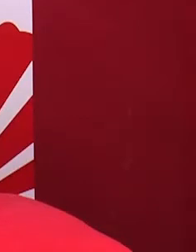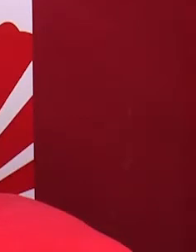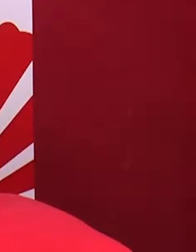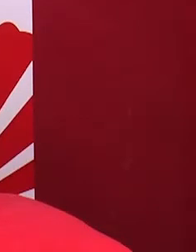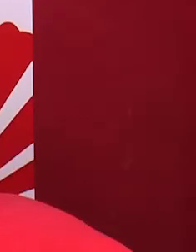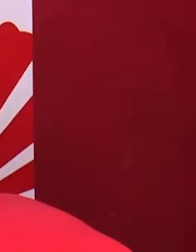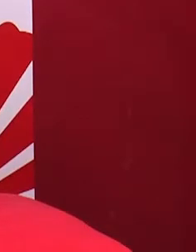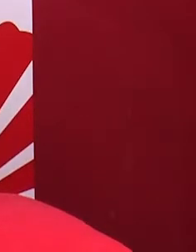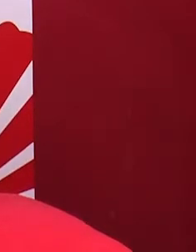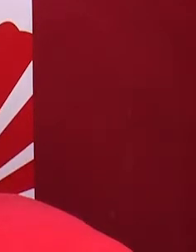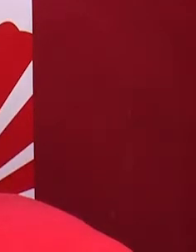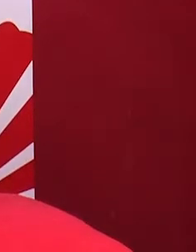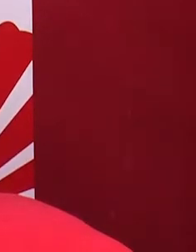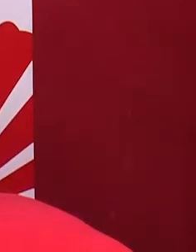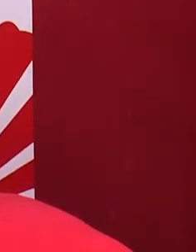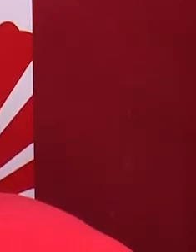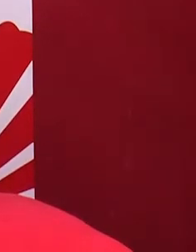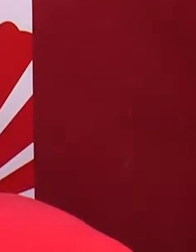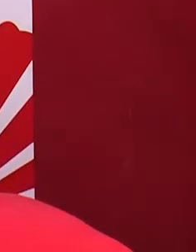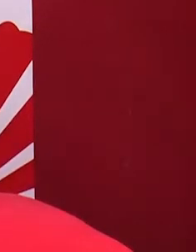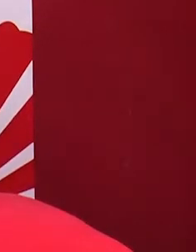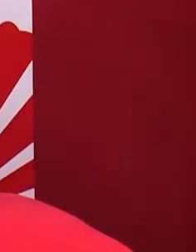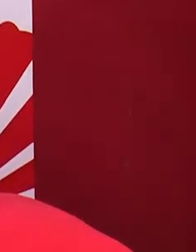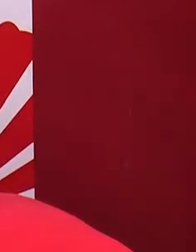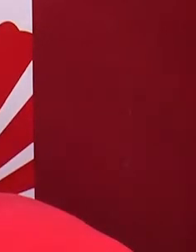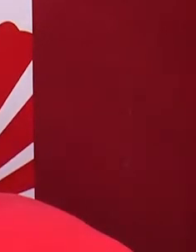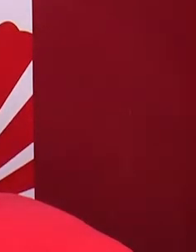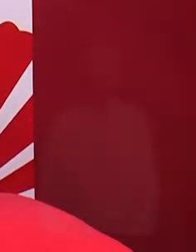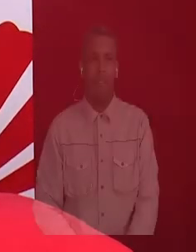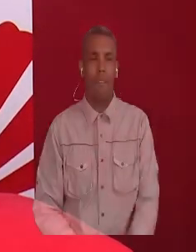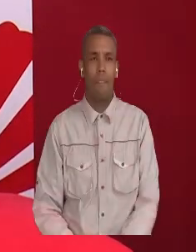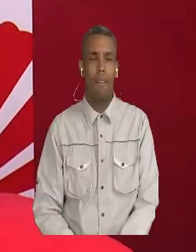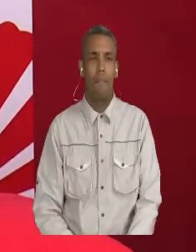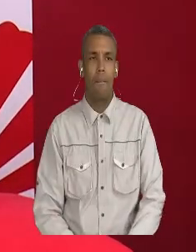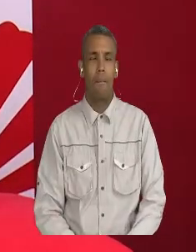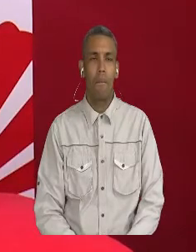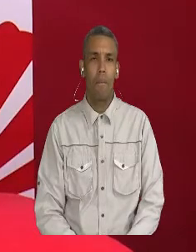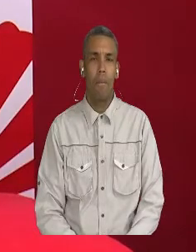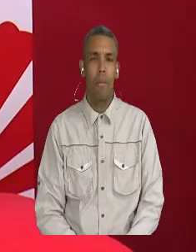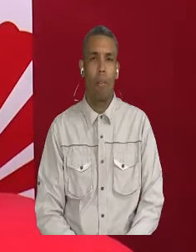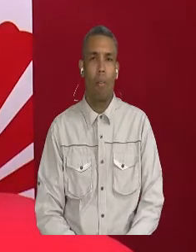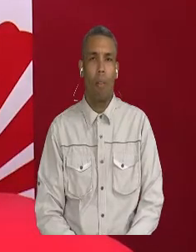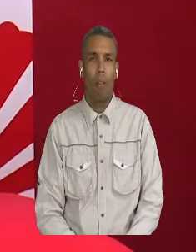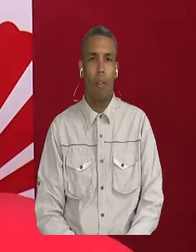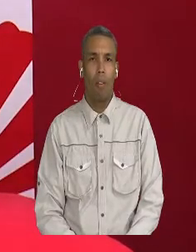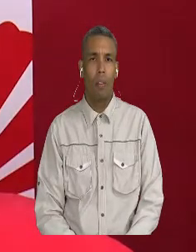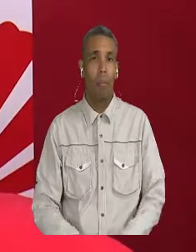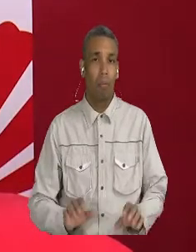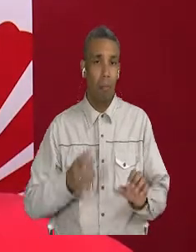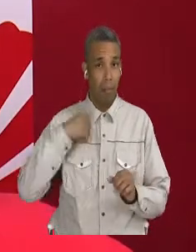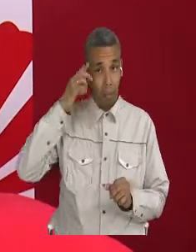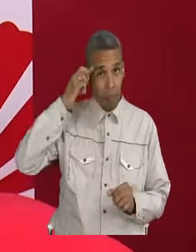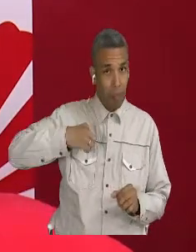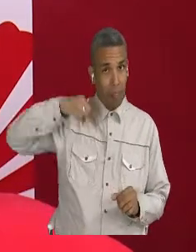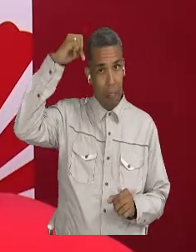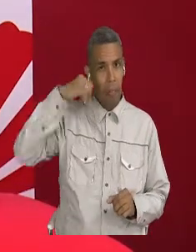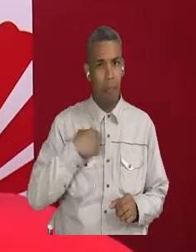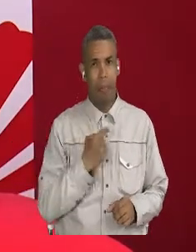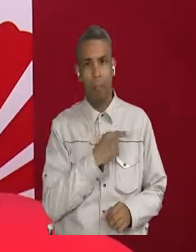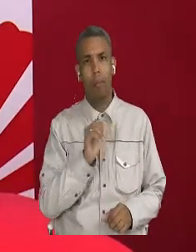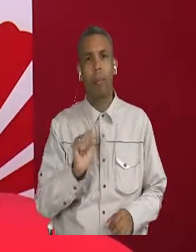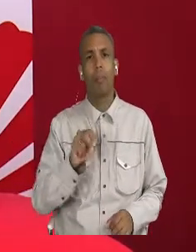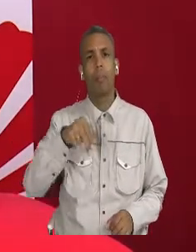Nosotros continuamos aquí en casa hablando precisamente con nuestras profesionales de cabecera, Andrea Paola Rincón,